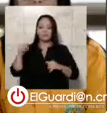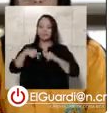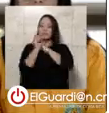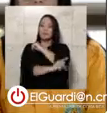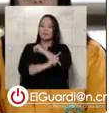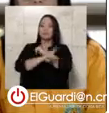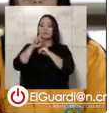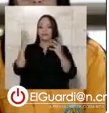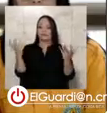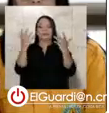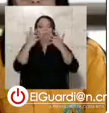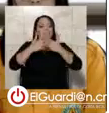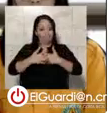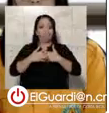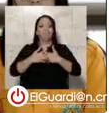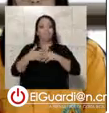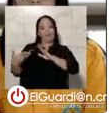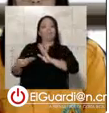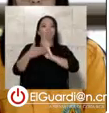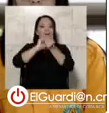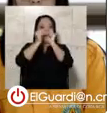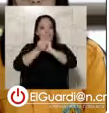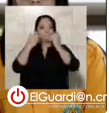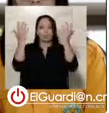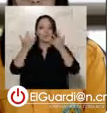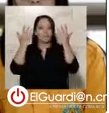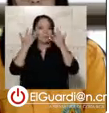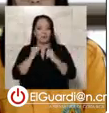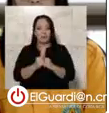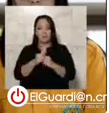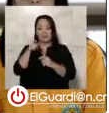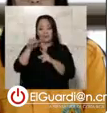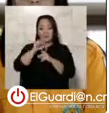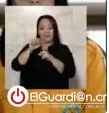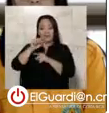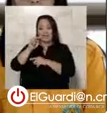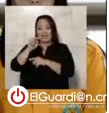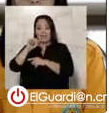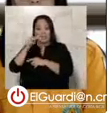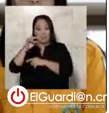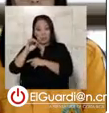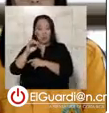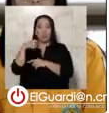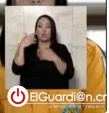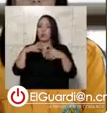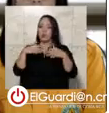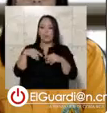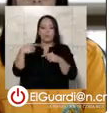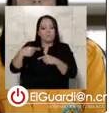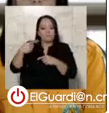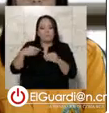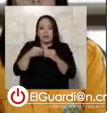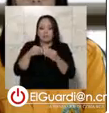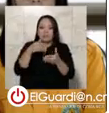adaptarse a los efectos del cambio climático, y el Niño, que ahora por crisis climática se nos vuelve más recurrente en el tiempo. Eso